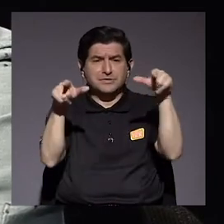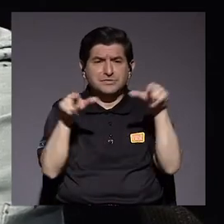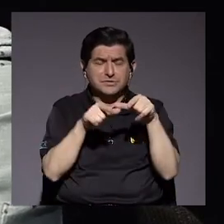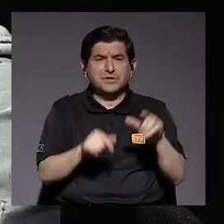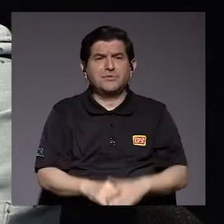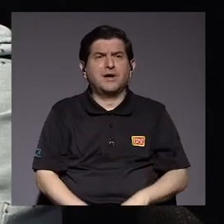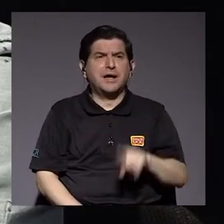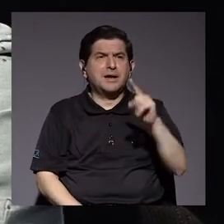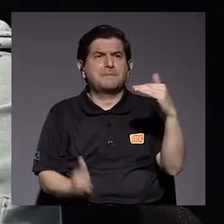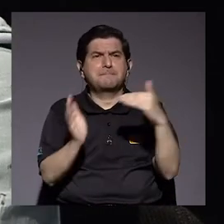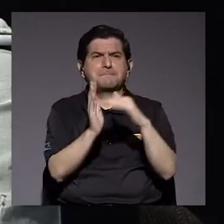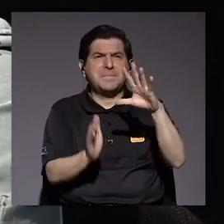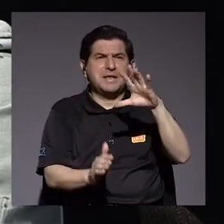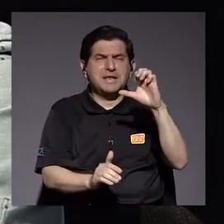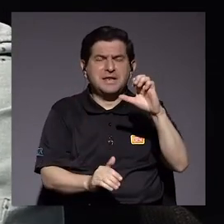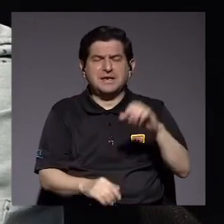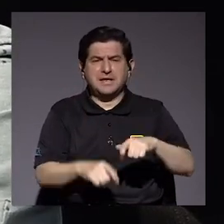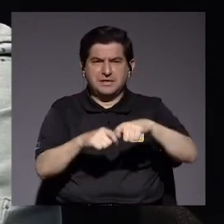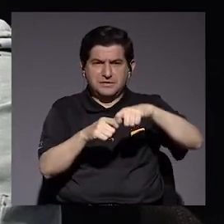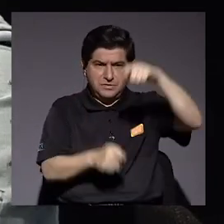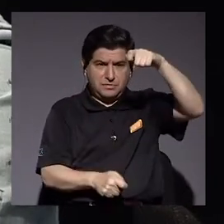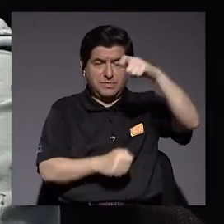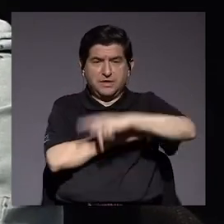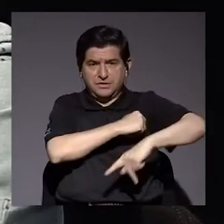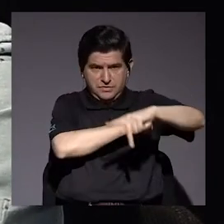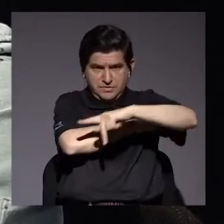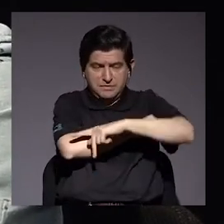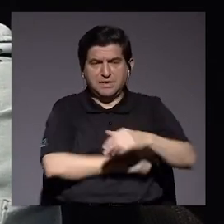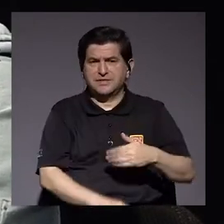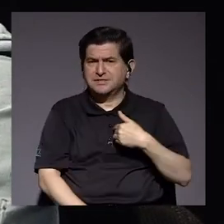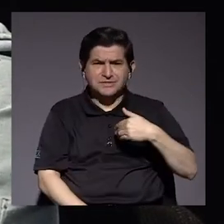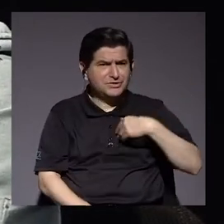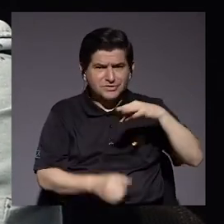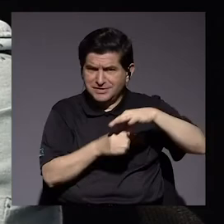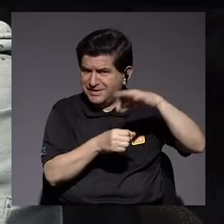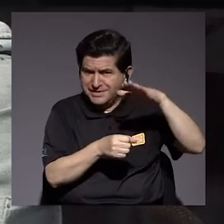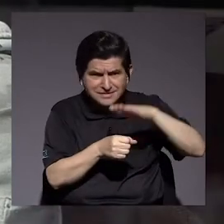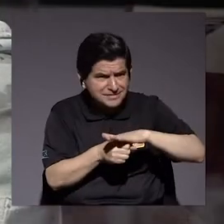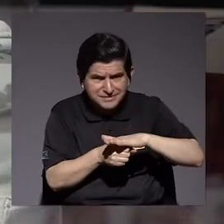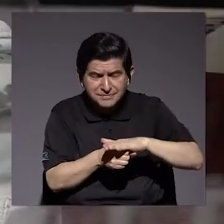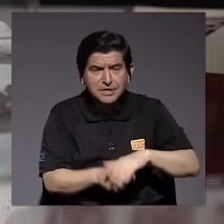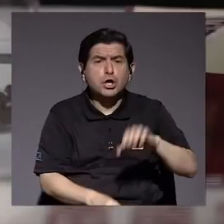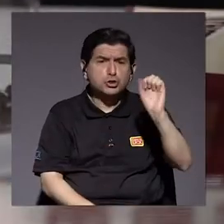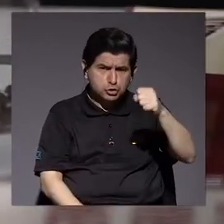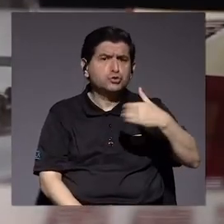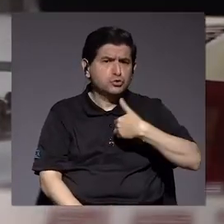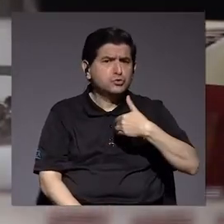zonas, alrededor de los 1500 metros acá en el país. Es así. Que no tiene semilla, me decía, ¿verdad?